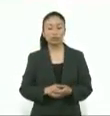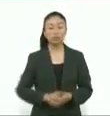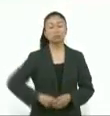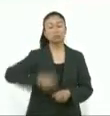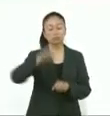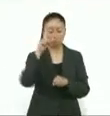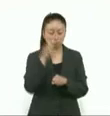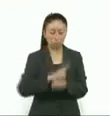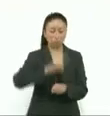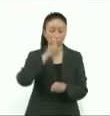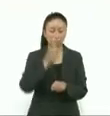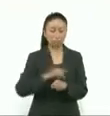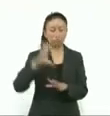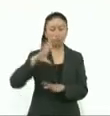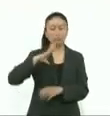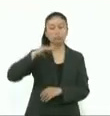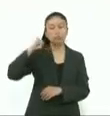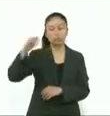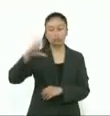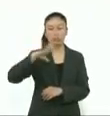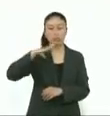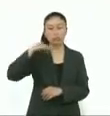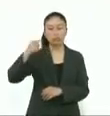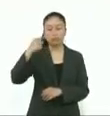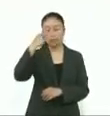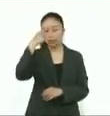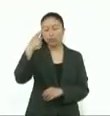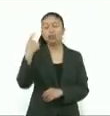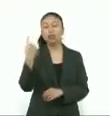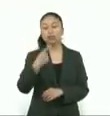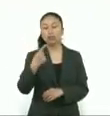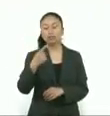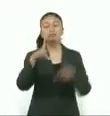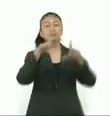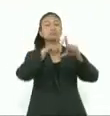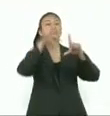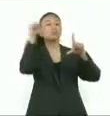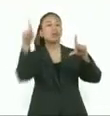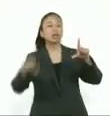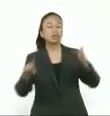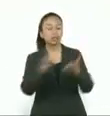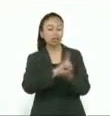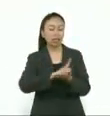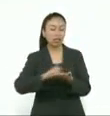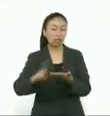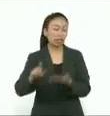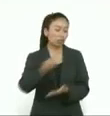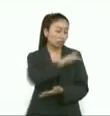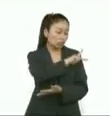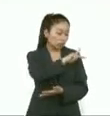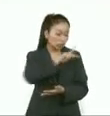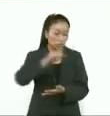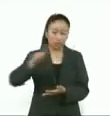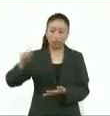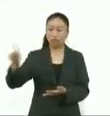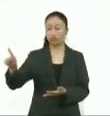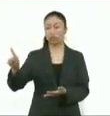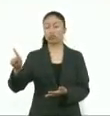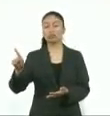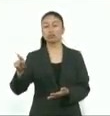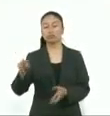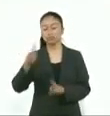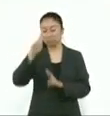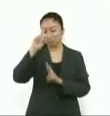días por un país de derechos, para todos y para todas,